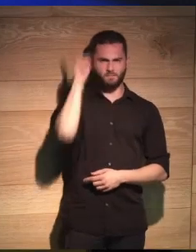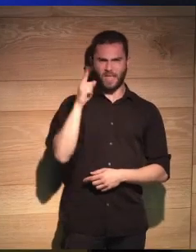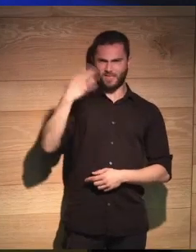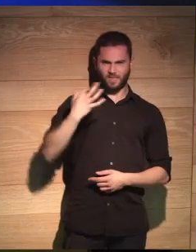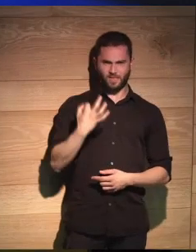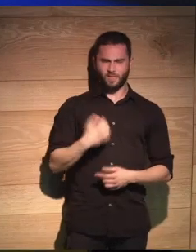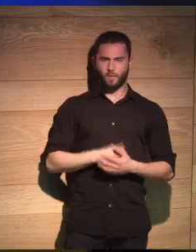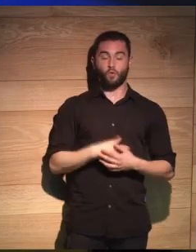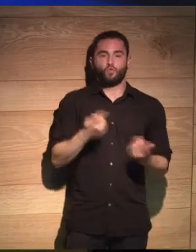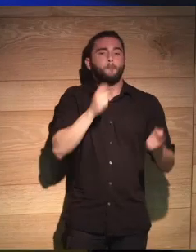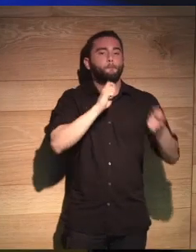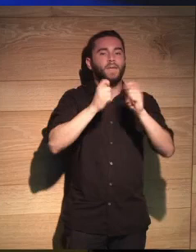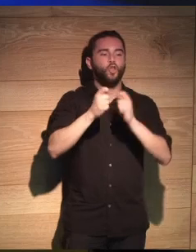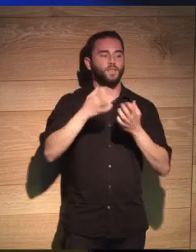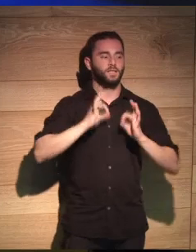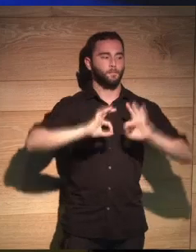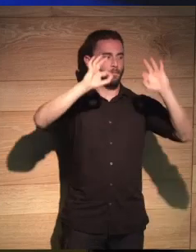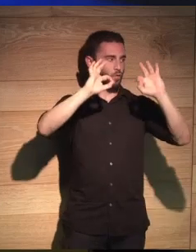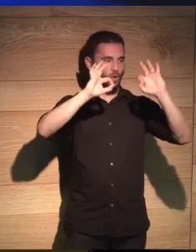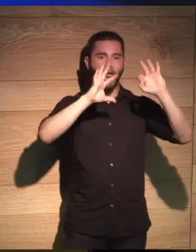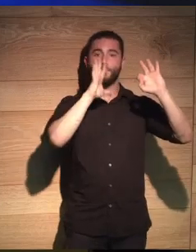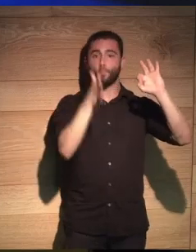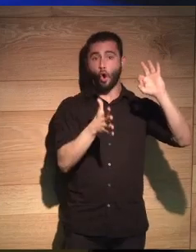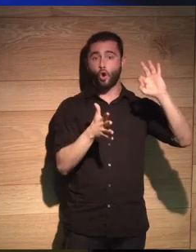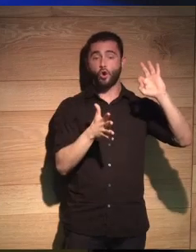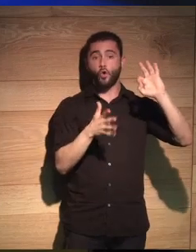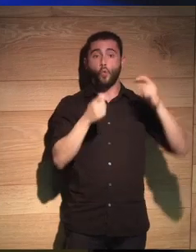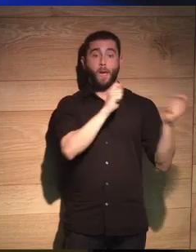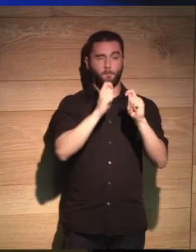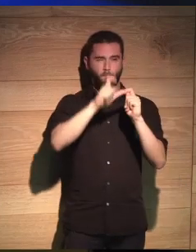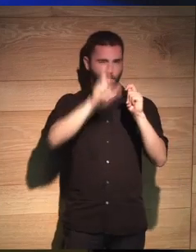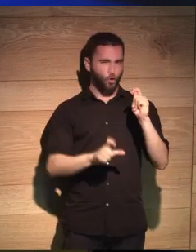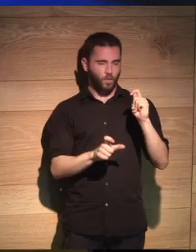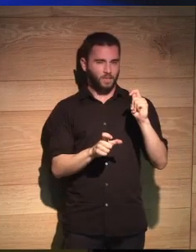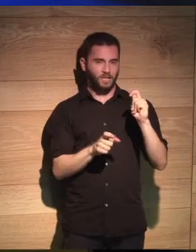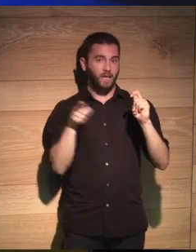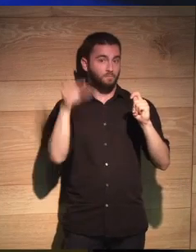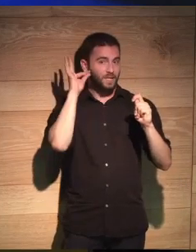una periodista peculiar porque era una periodista, digamos,